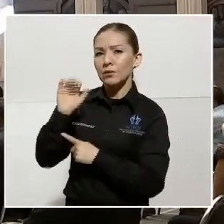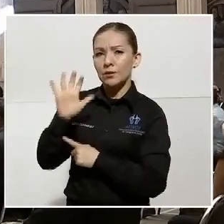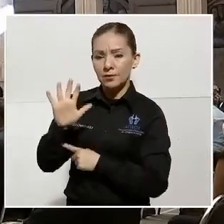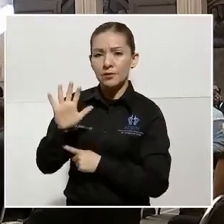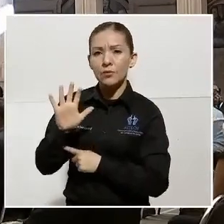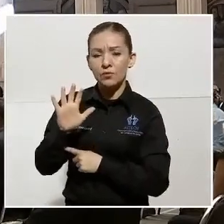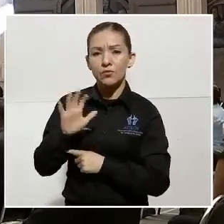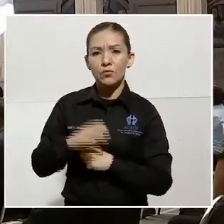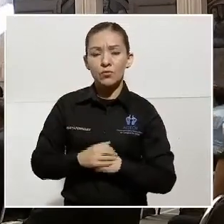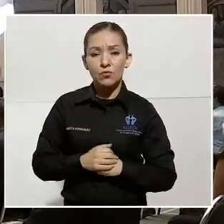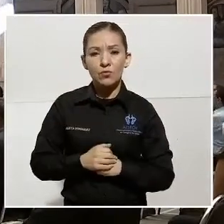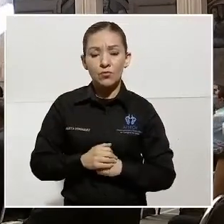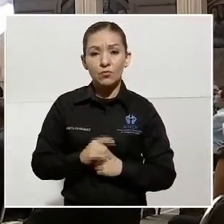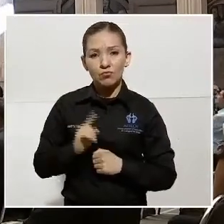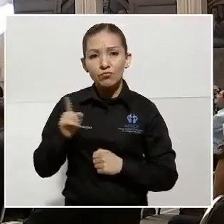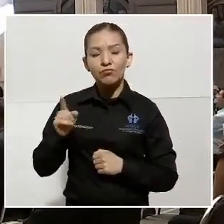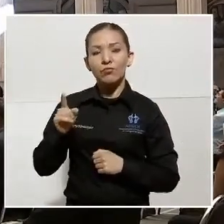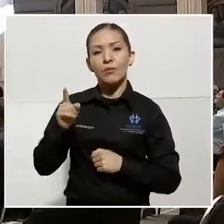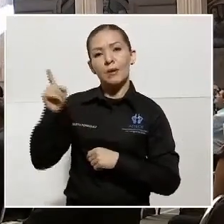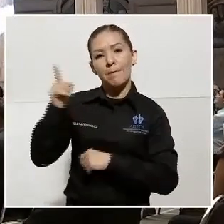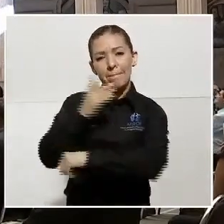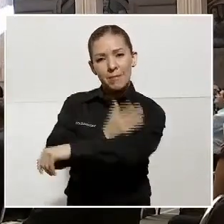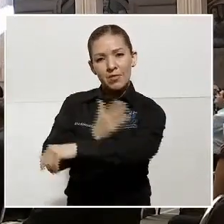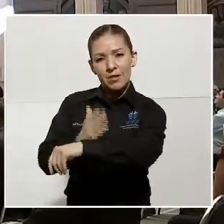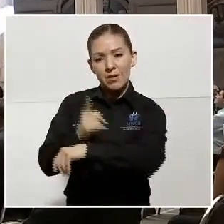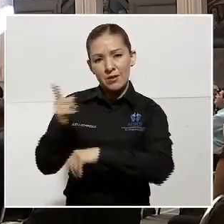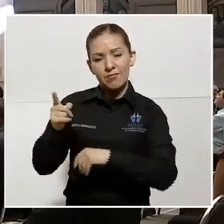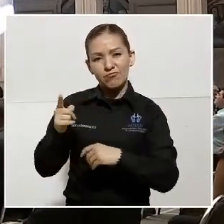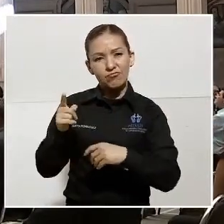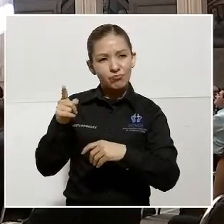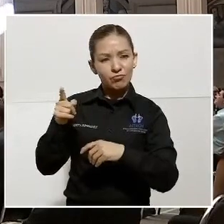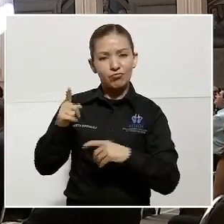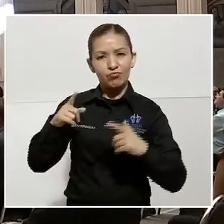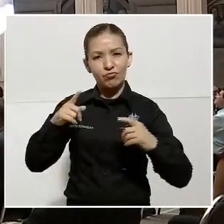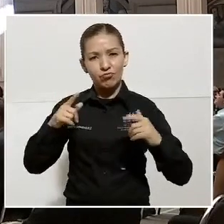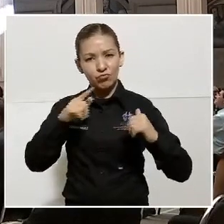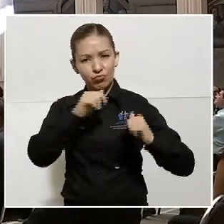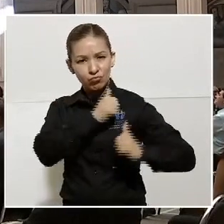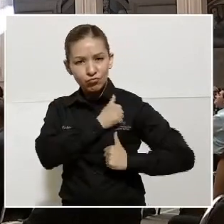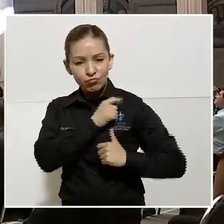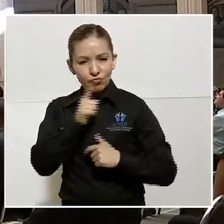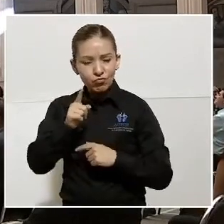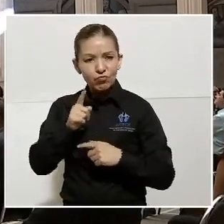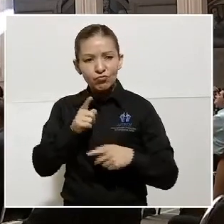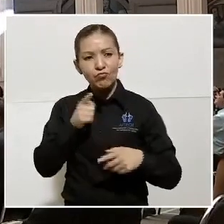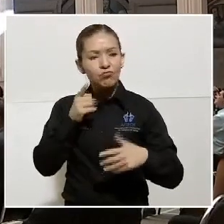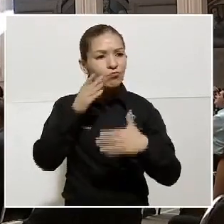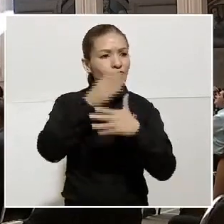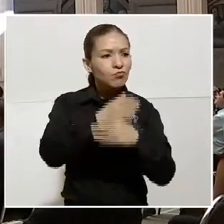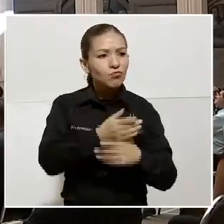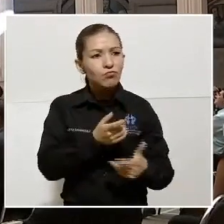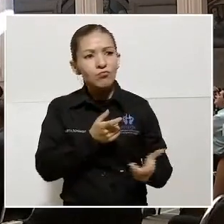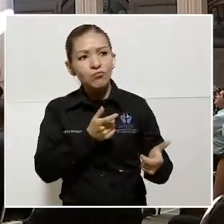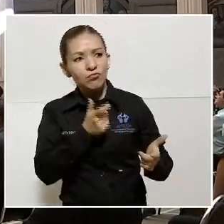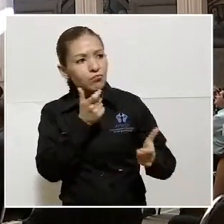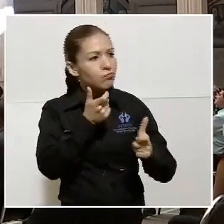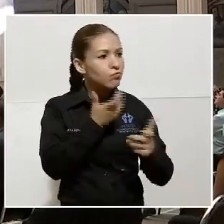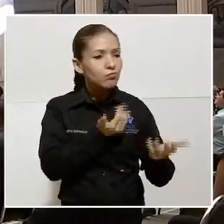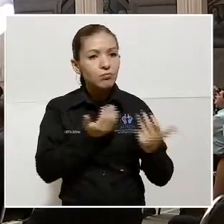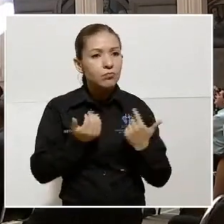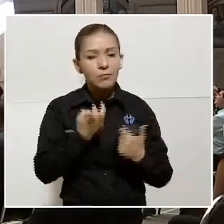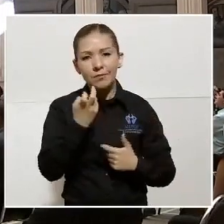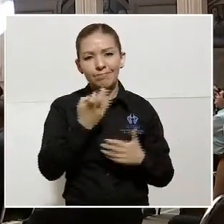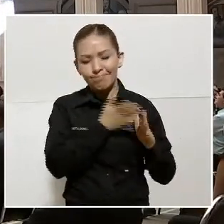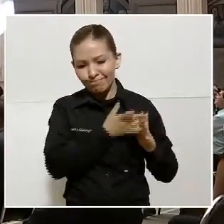1965 asaltaron el cuartel de Madera y como tantos otros en este oscuro periodo de nuestro